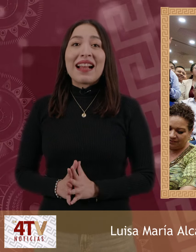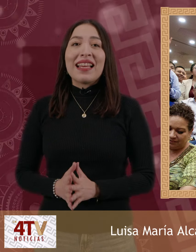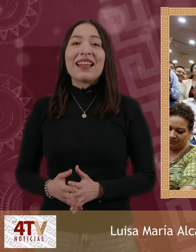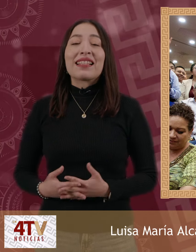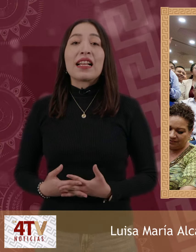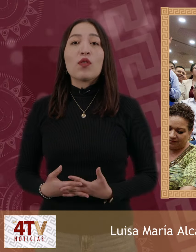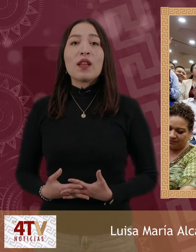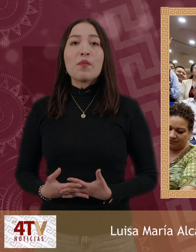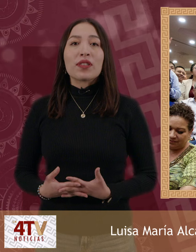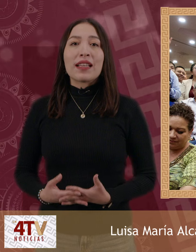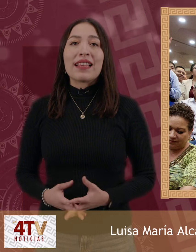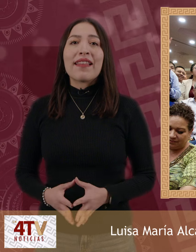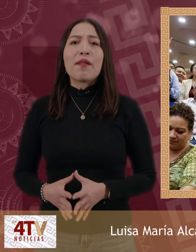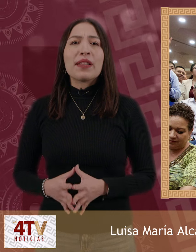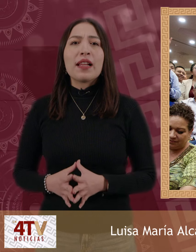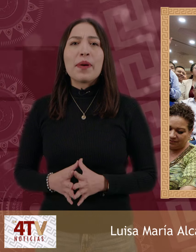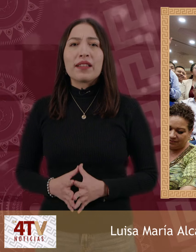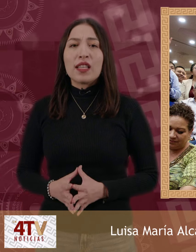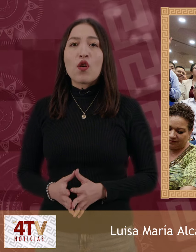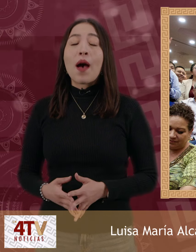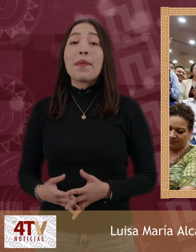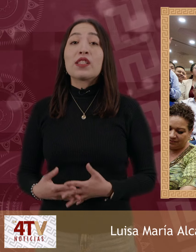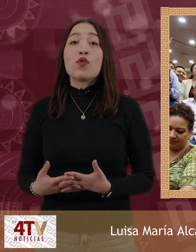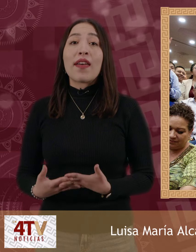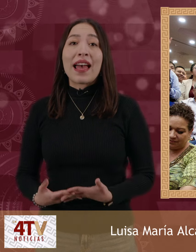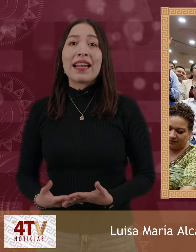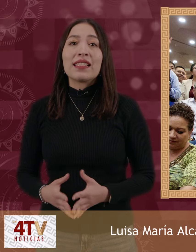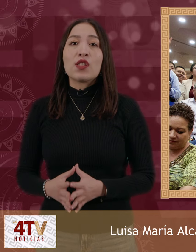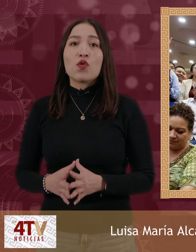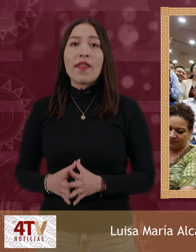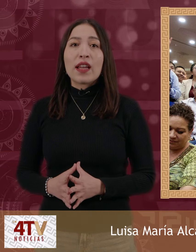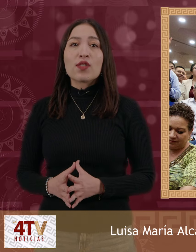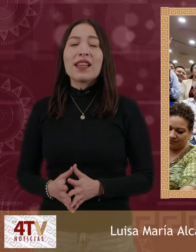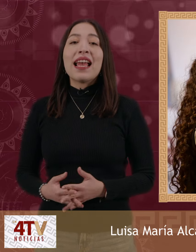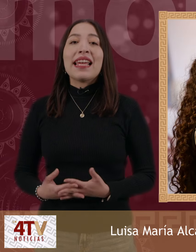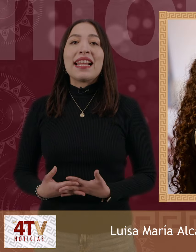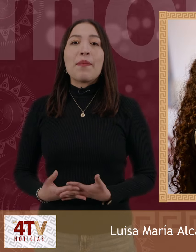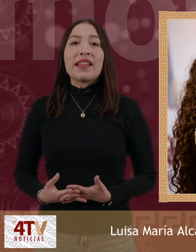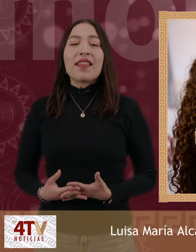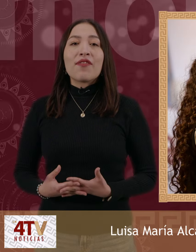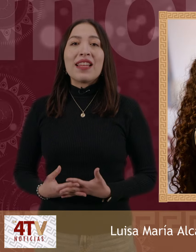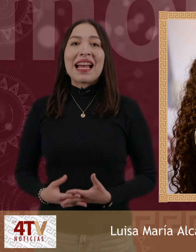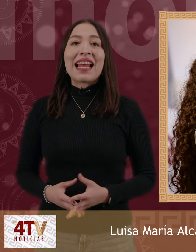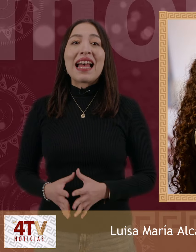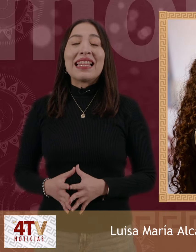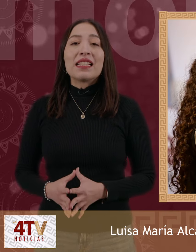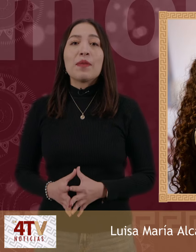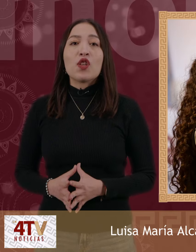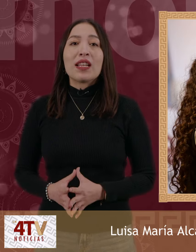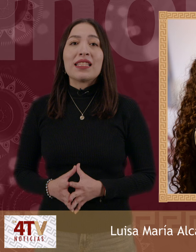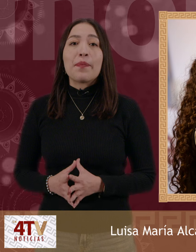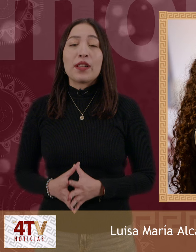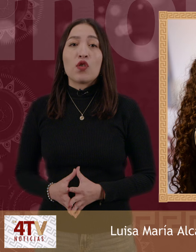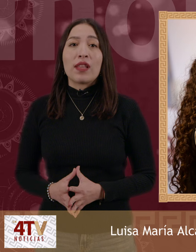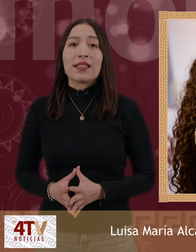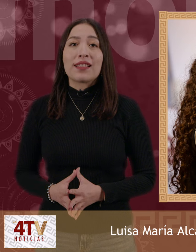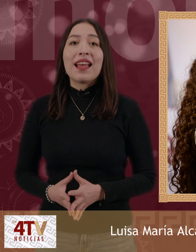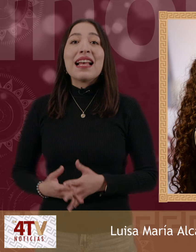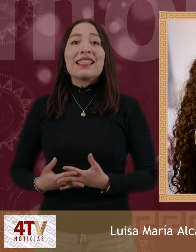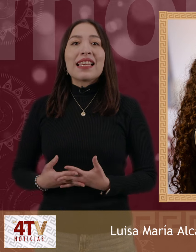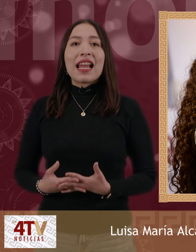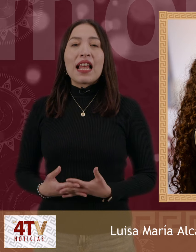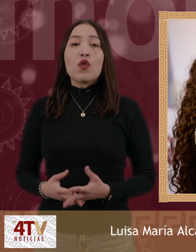María Alcalde resaltó la importancia de abrir el partido a más ciudadanas y ciudadanos y la meta de afiliar a 10 millones de